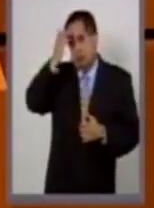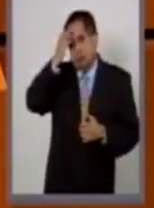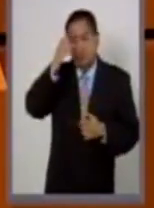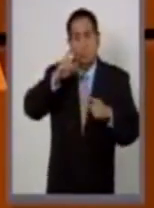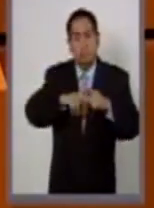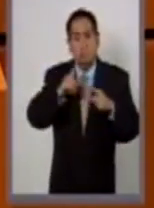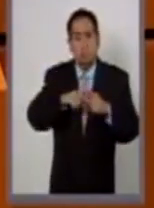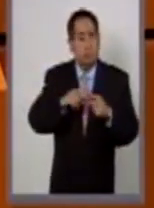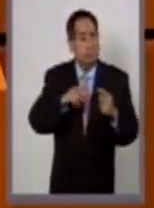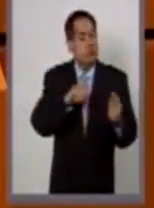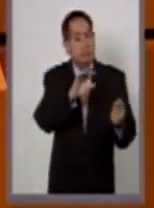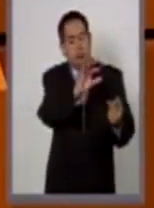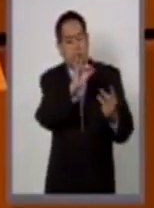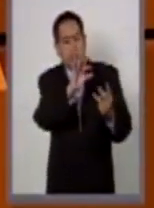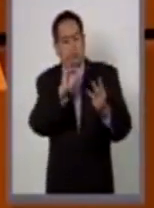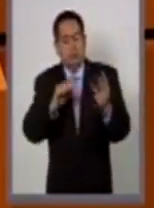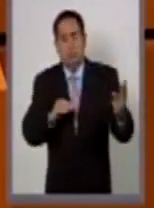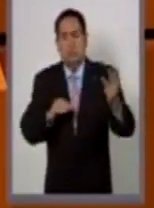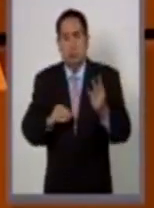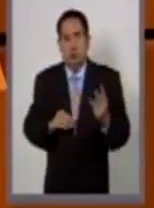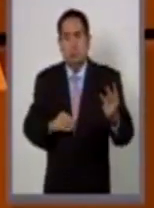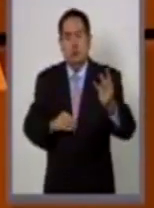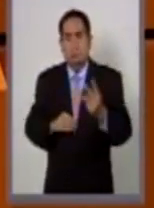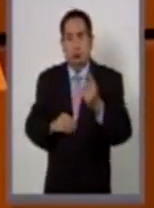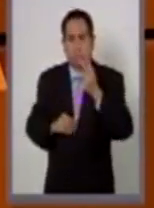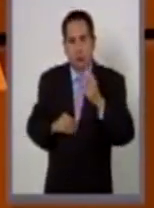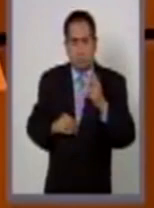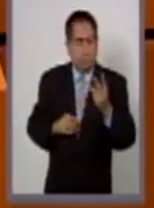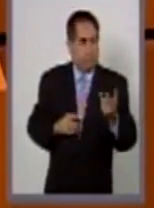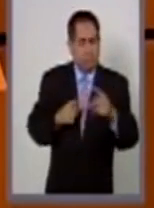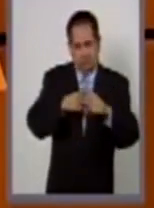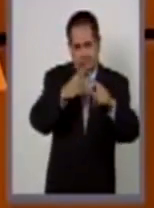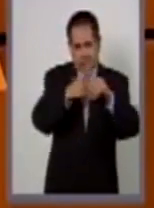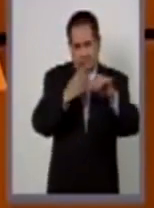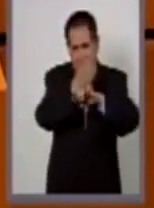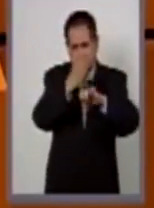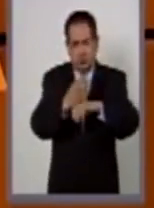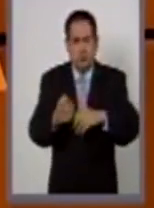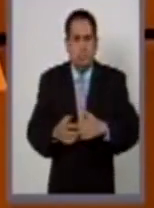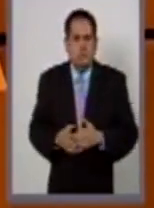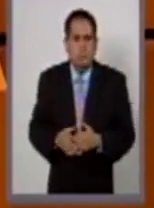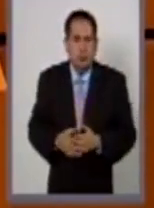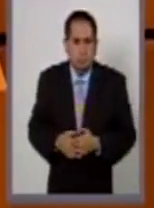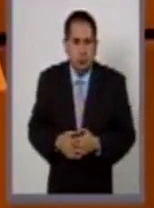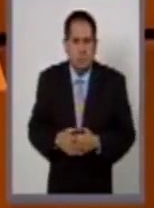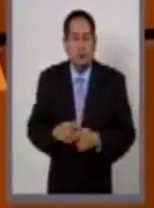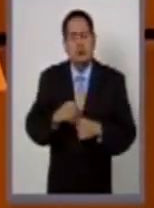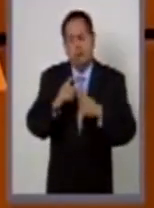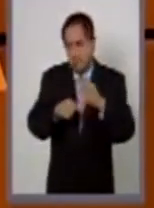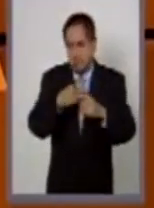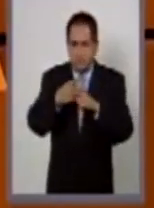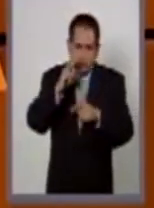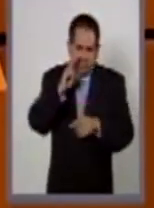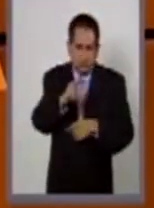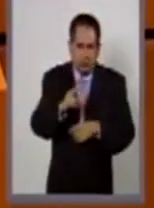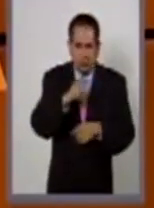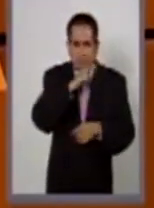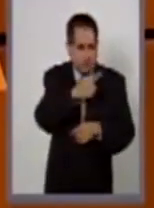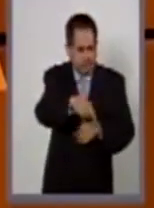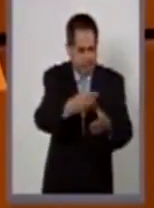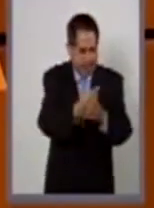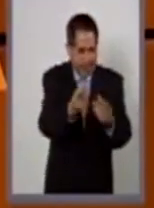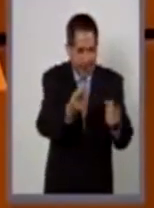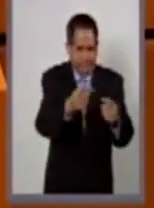a los que se eligieron para una parte de los estados. Ya tendremos que, ya apúrense a ponerse de